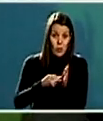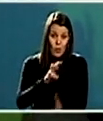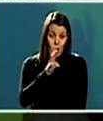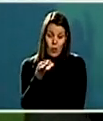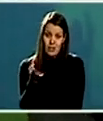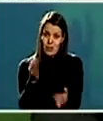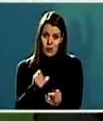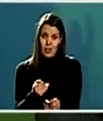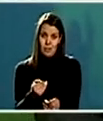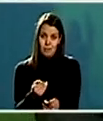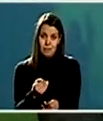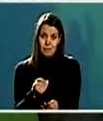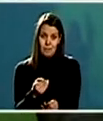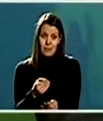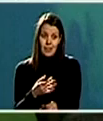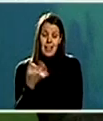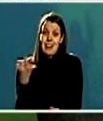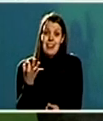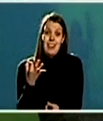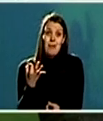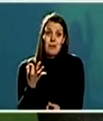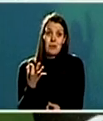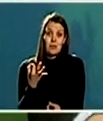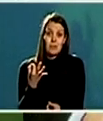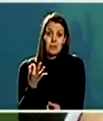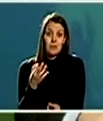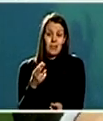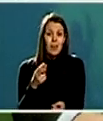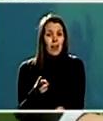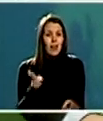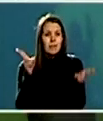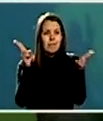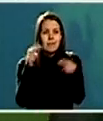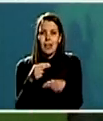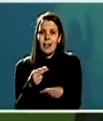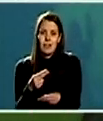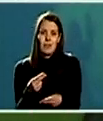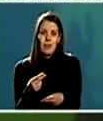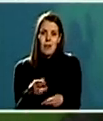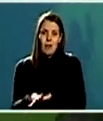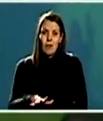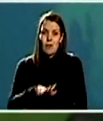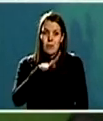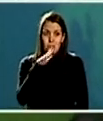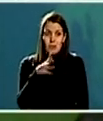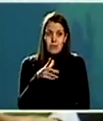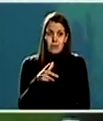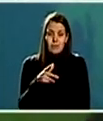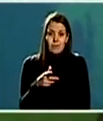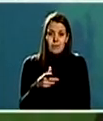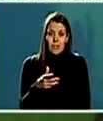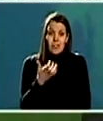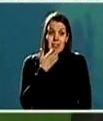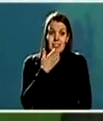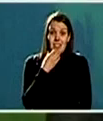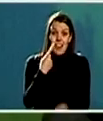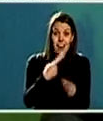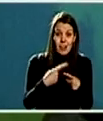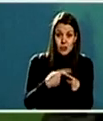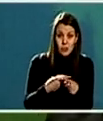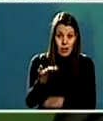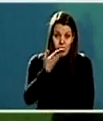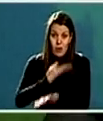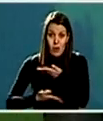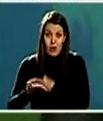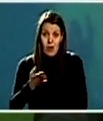camño queer una extinción seria razonable responsable desta fundación se una partes